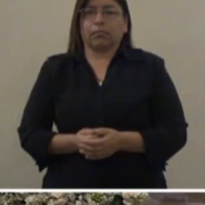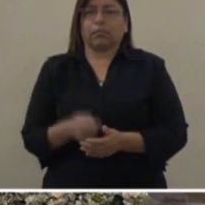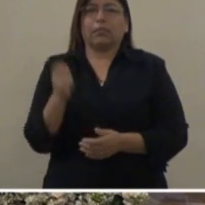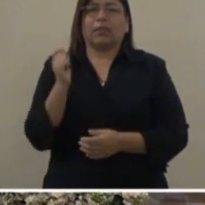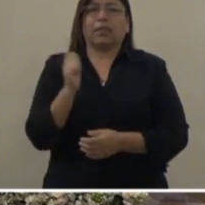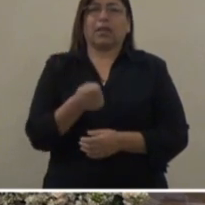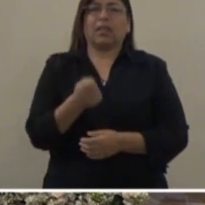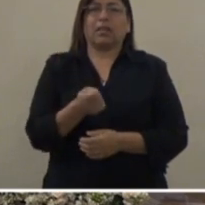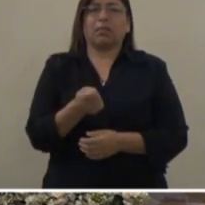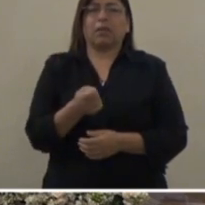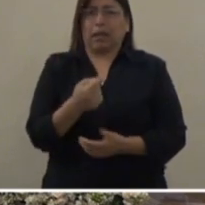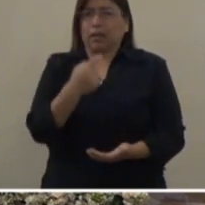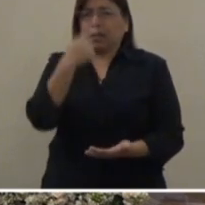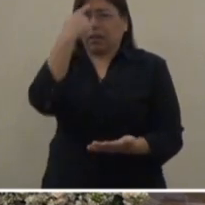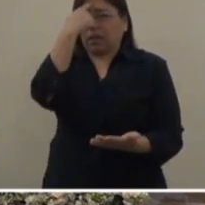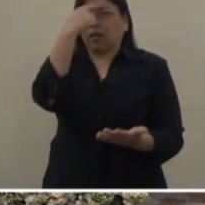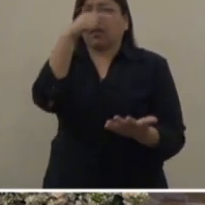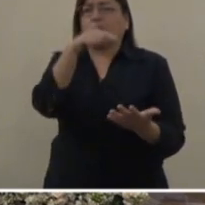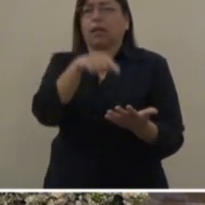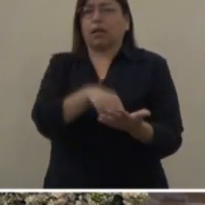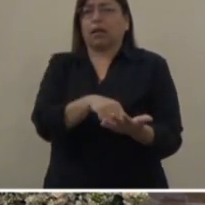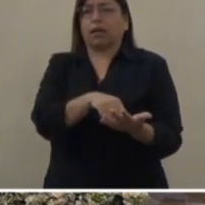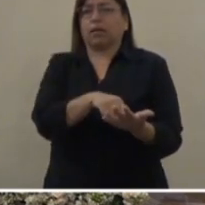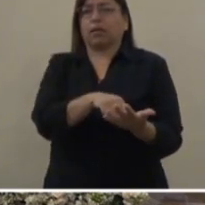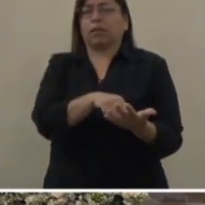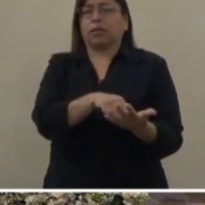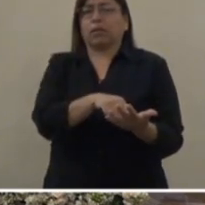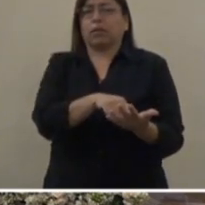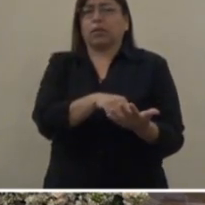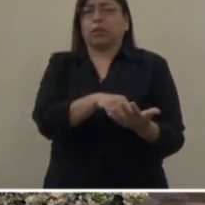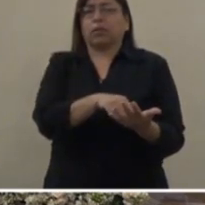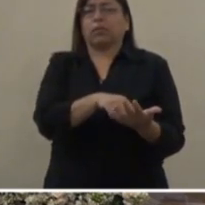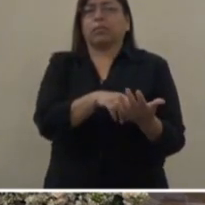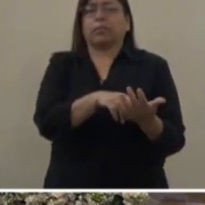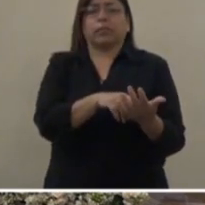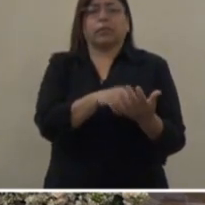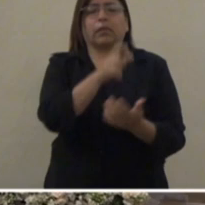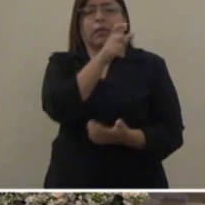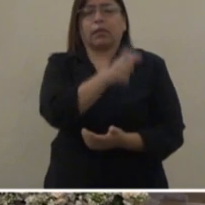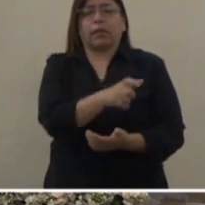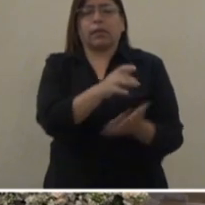decir y creer que Cristo es misericordioso?